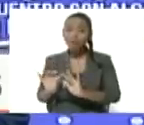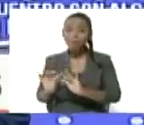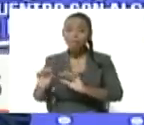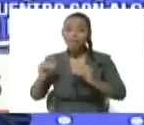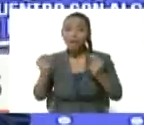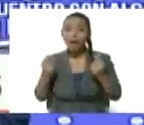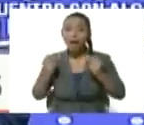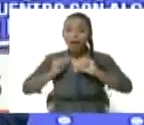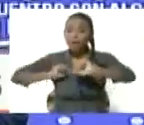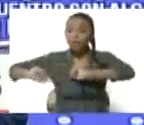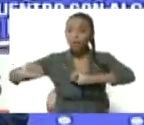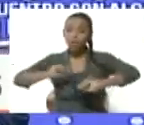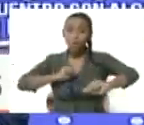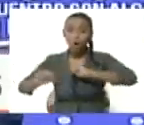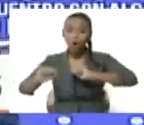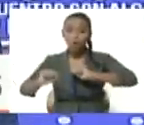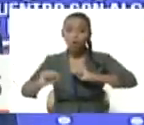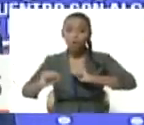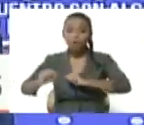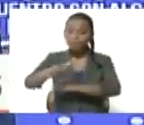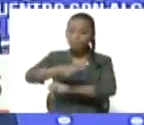acción donde está